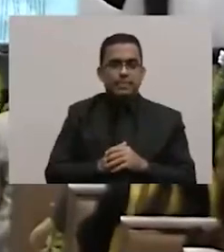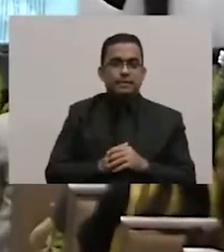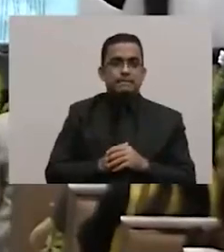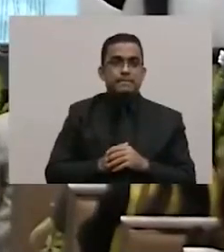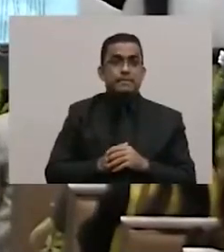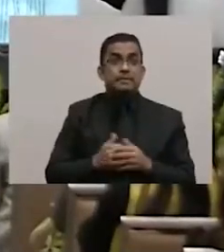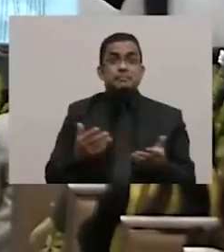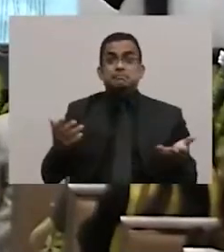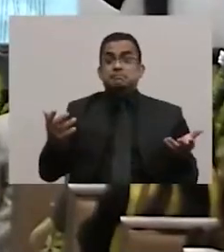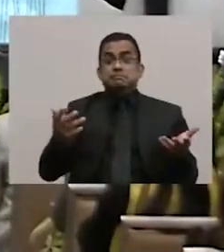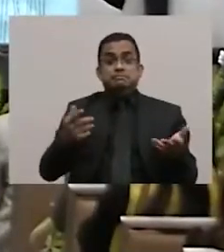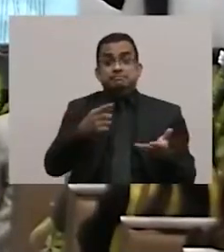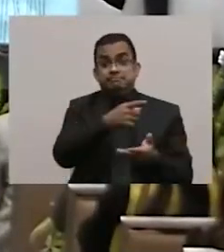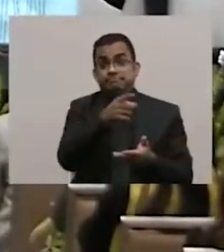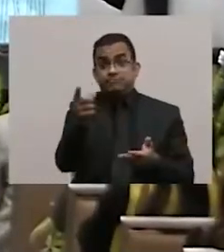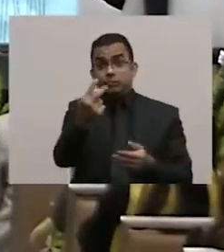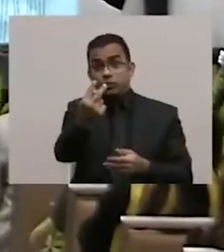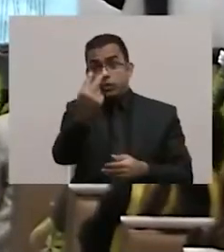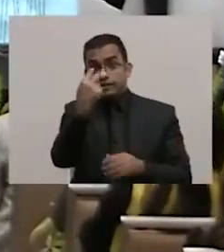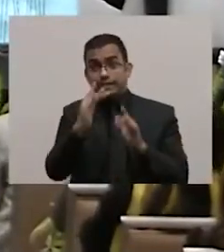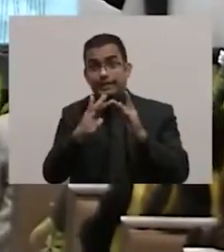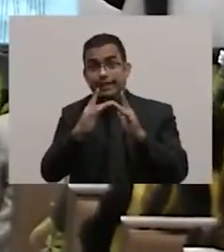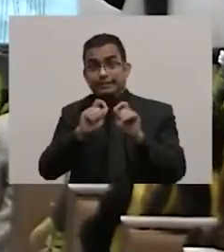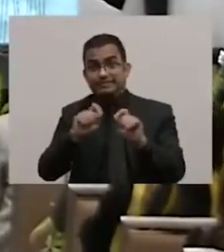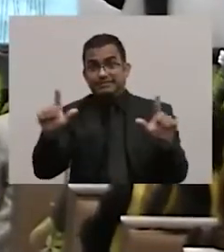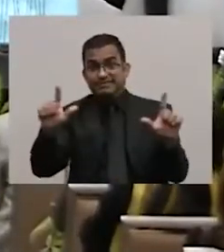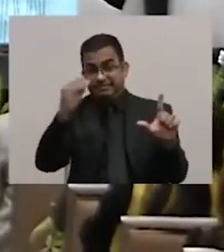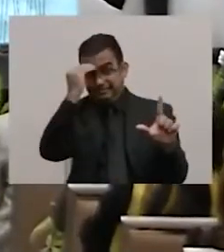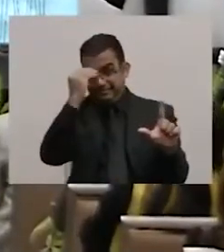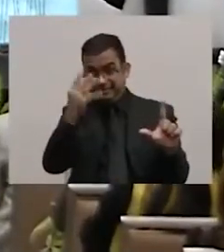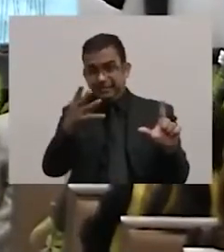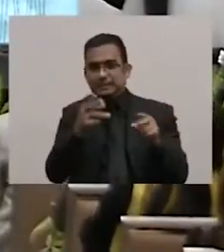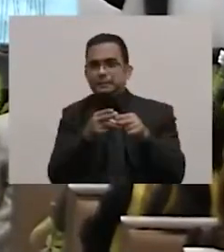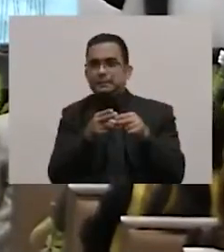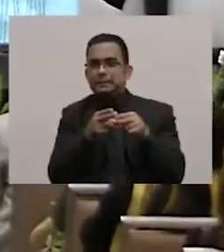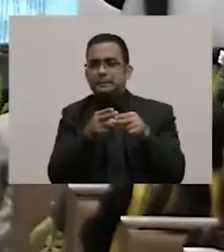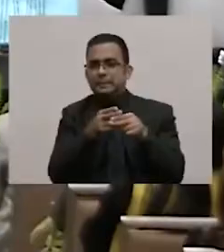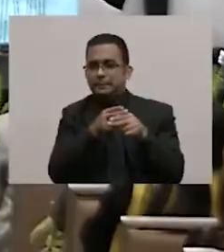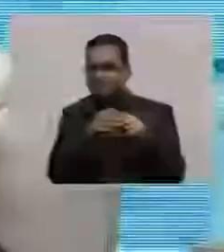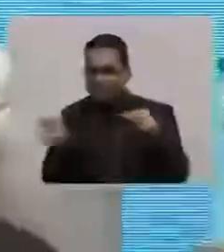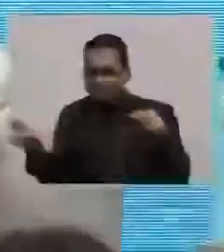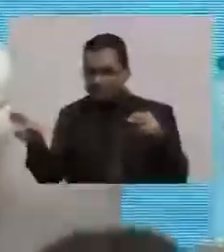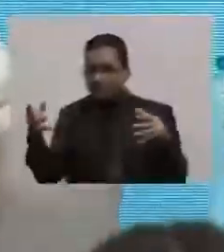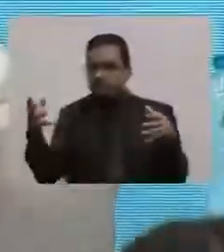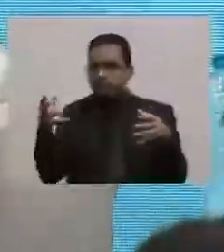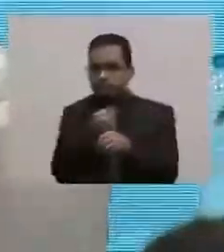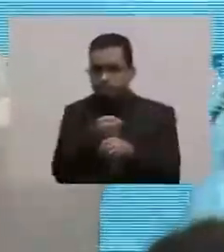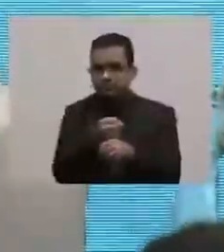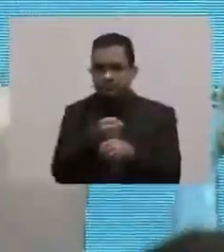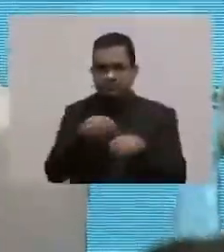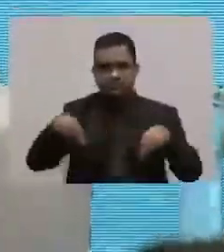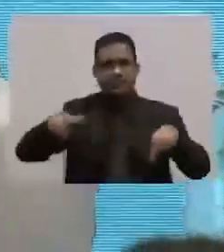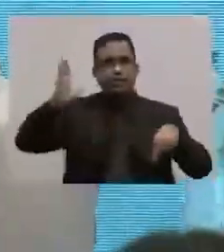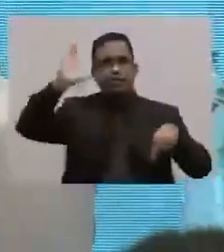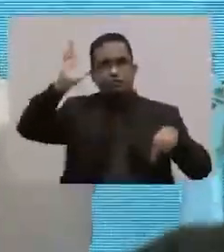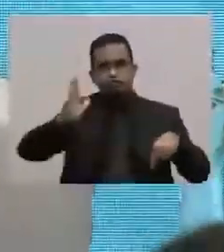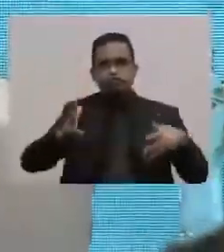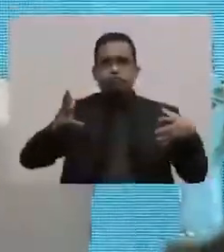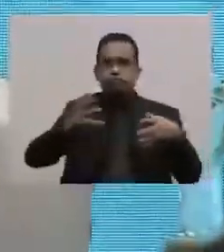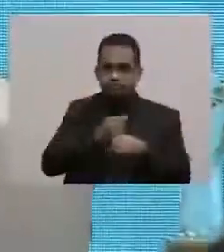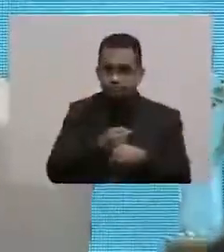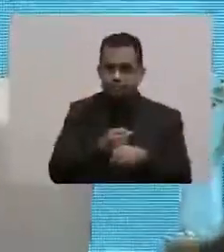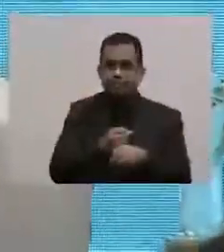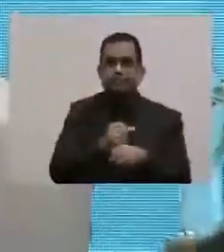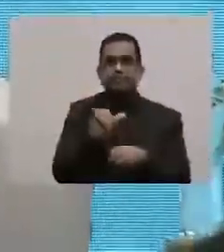Bueno, para los que nos sintonizaron ahora en las redes sociales, vamos brevemente a resumir de lo que se trató este panel y también